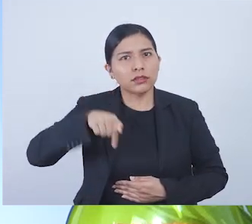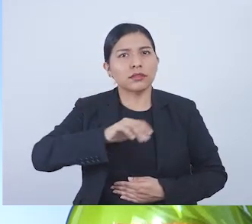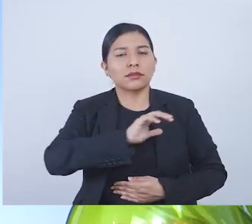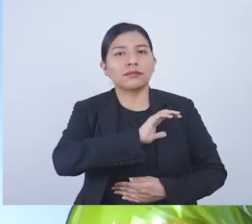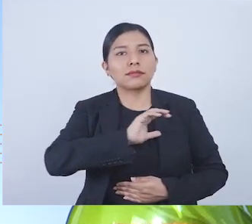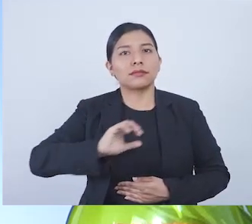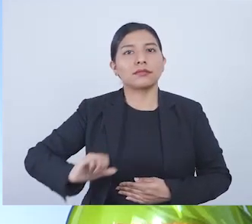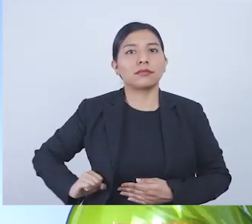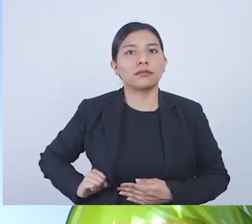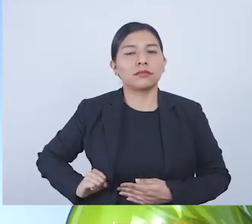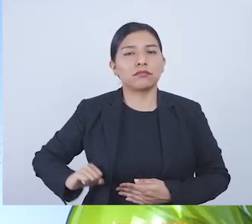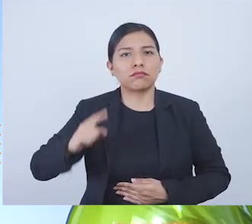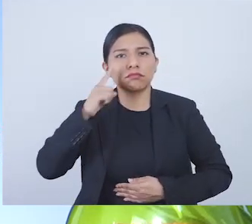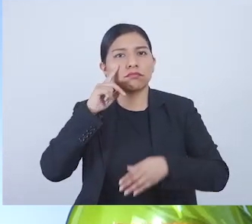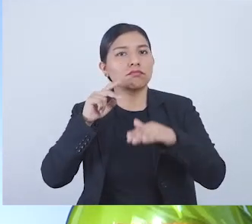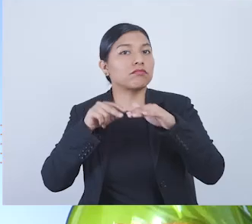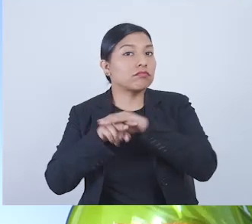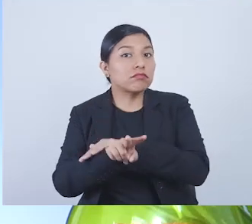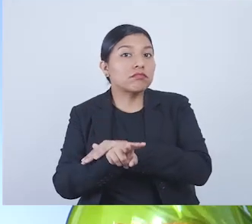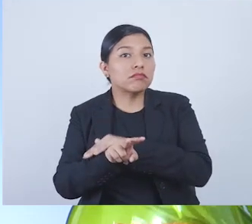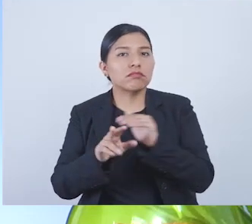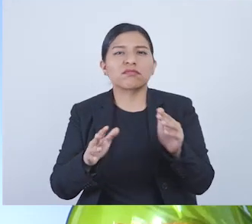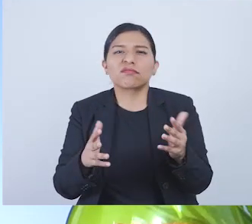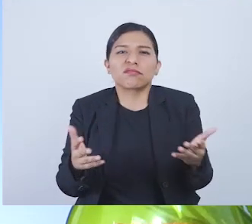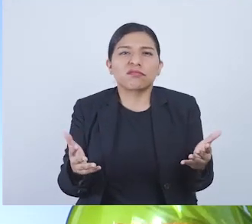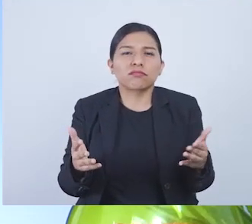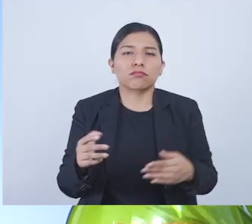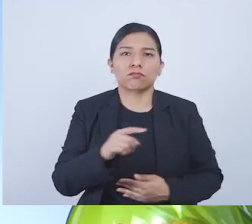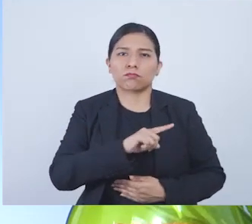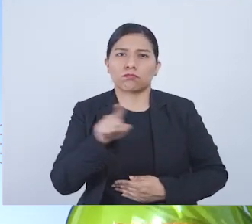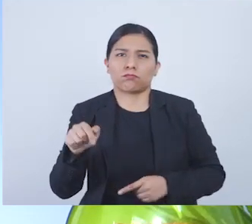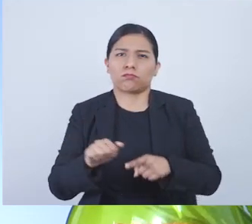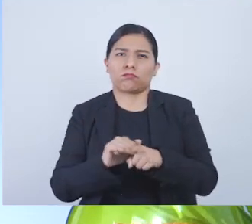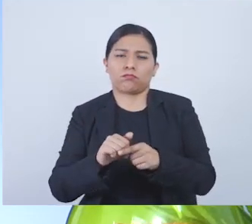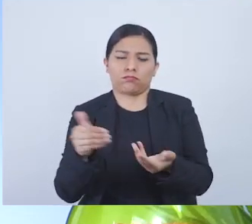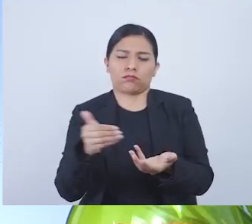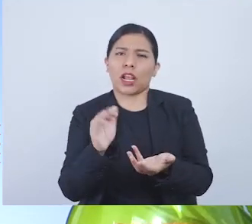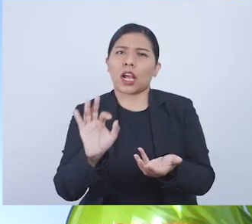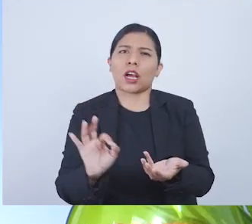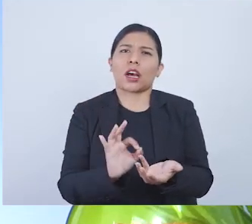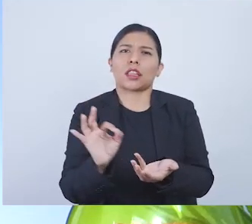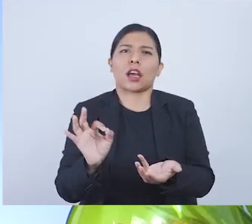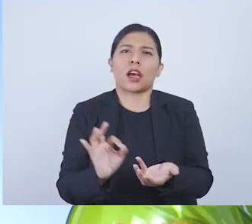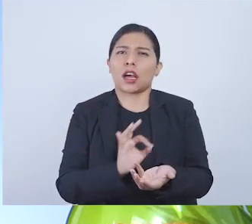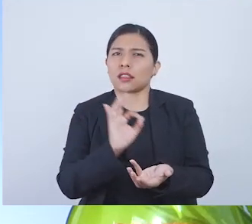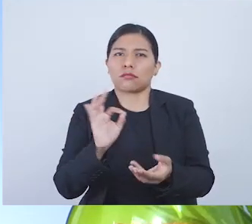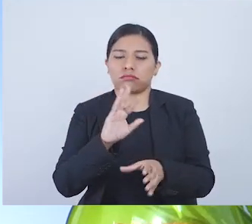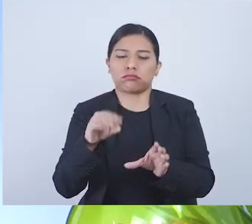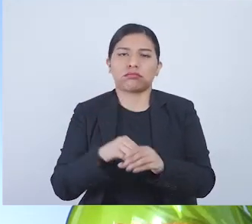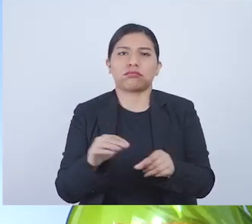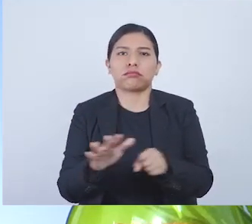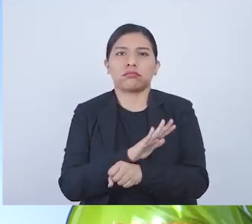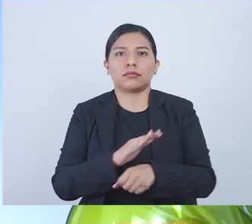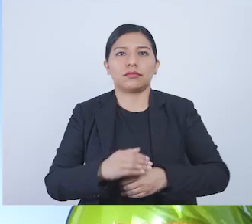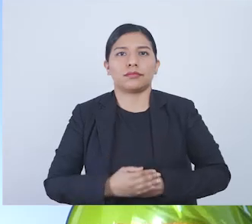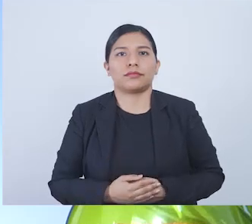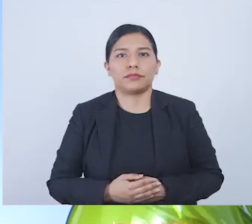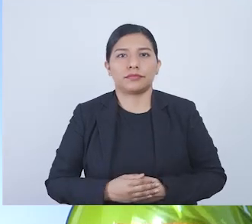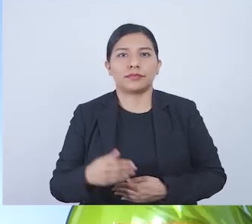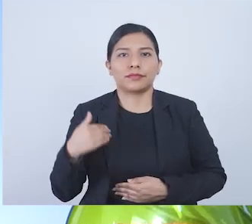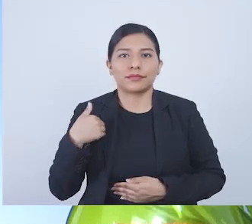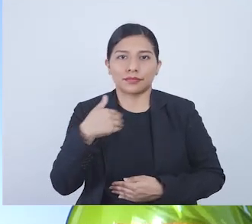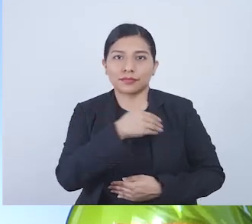Salvador la perspectiva de una formación integral esté prendada en toda la labor. El